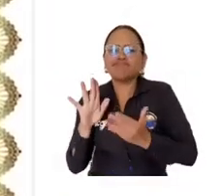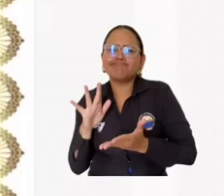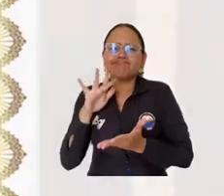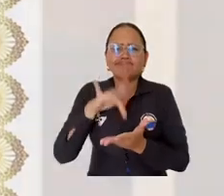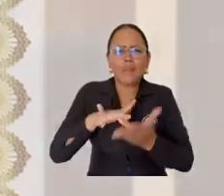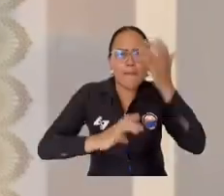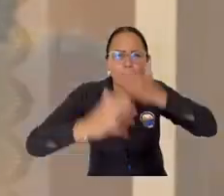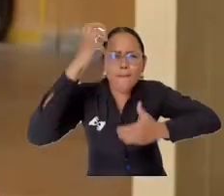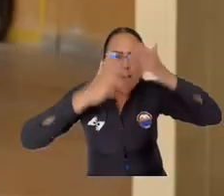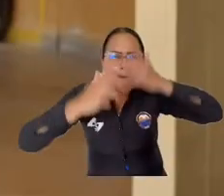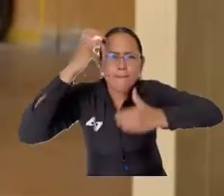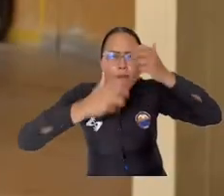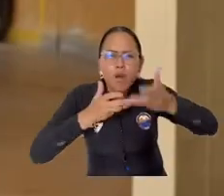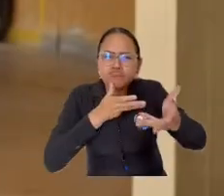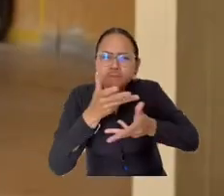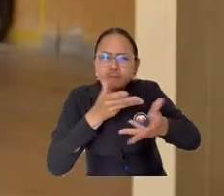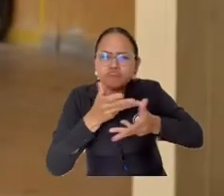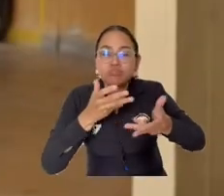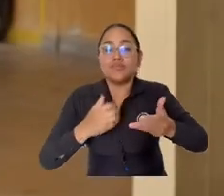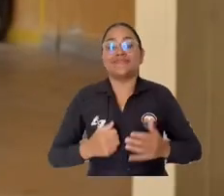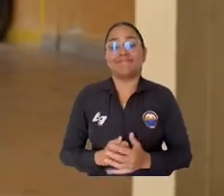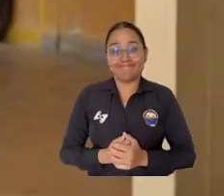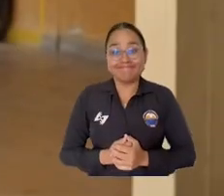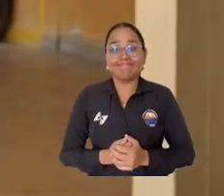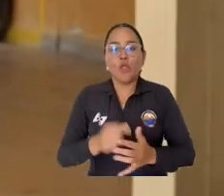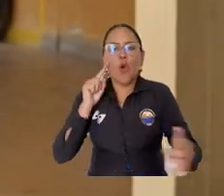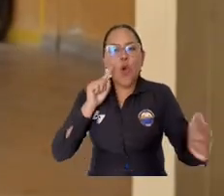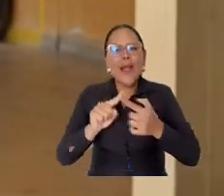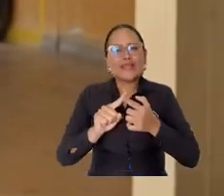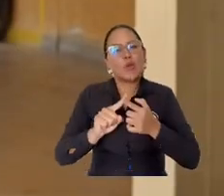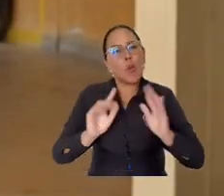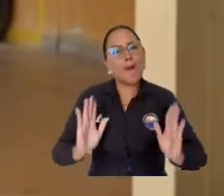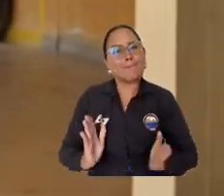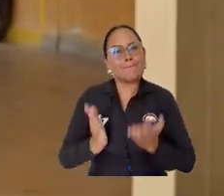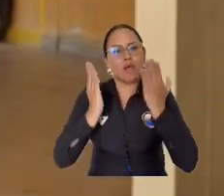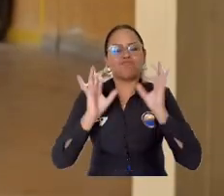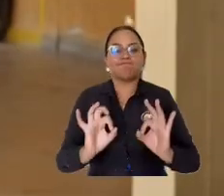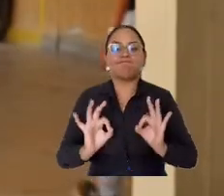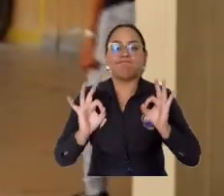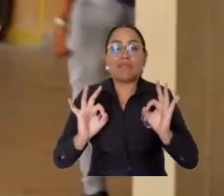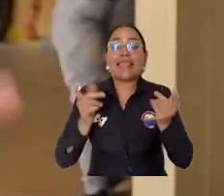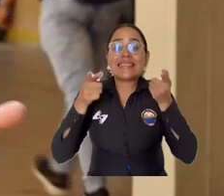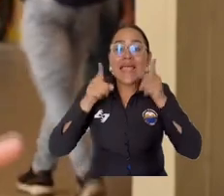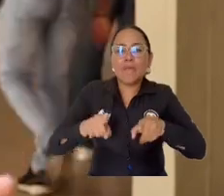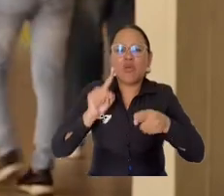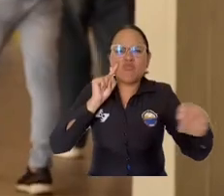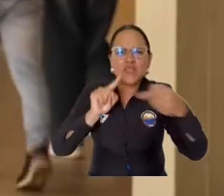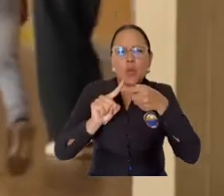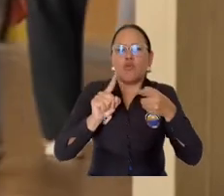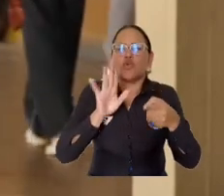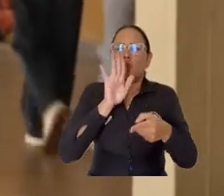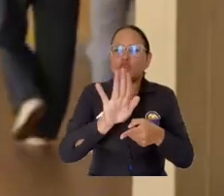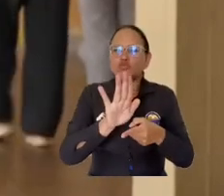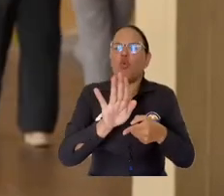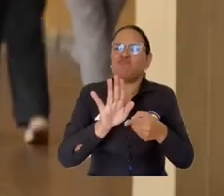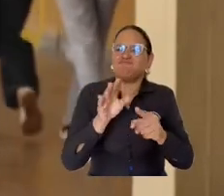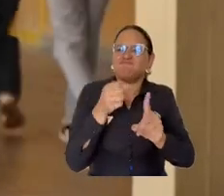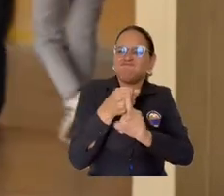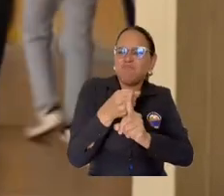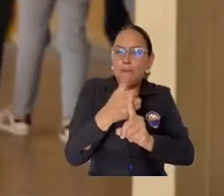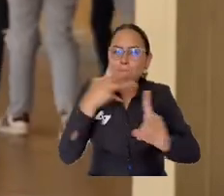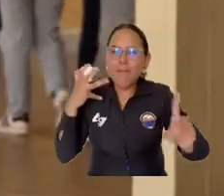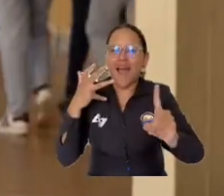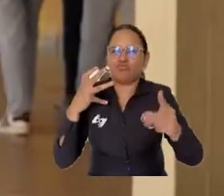inglés. Y sabemos, pues, de la importancia que tiene para la mejora permanente de la calidad y, por supuesto, para impactar la formación, para